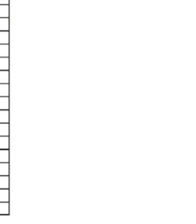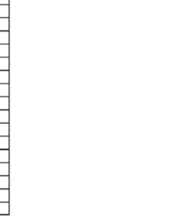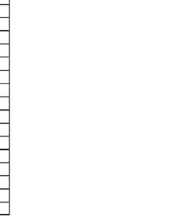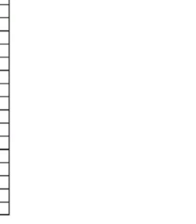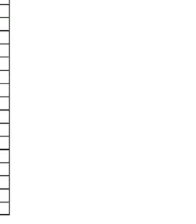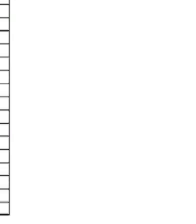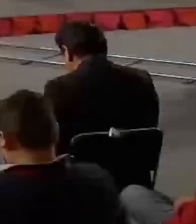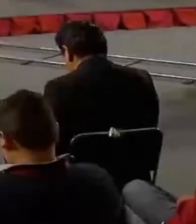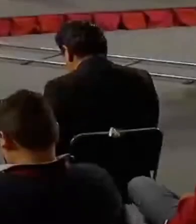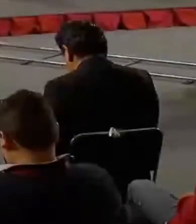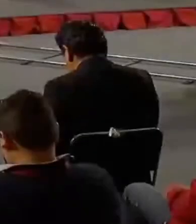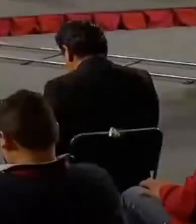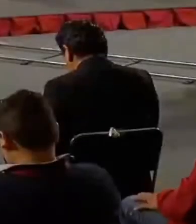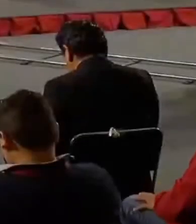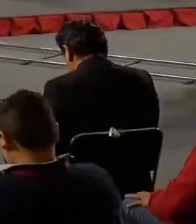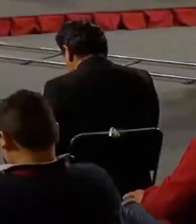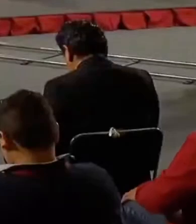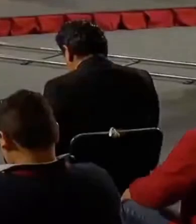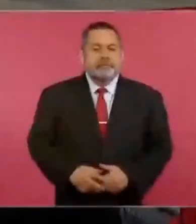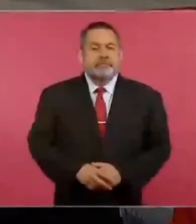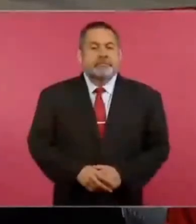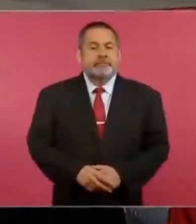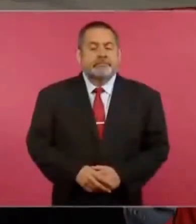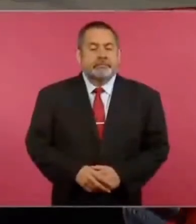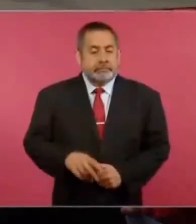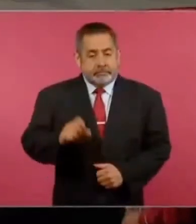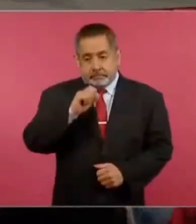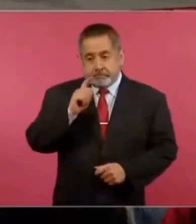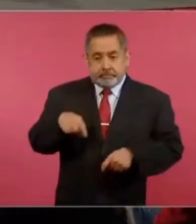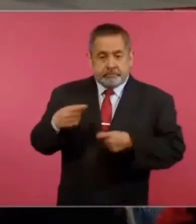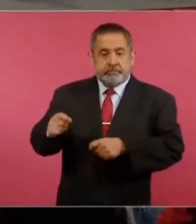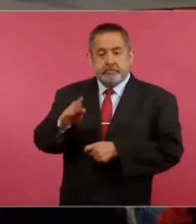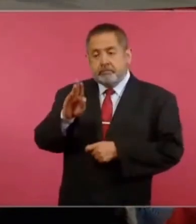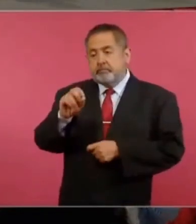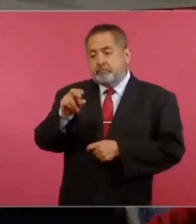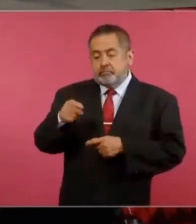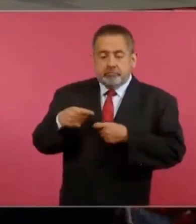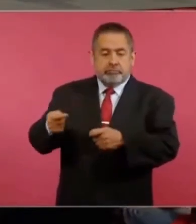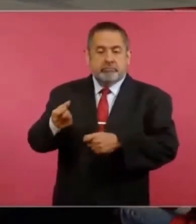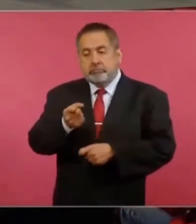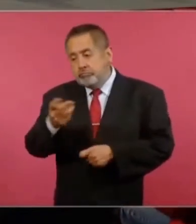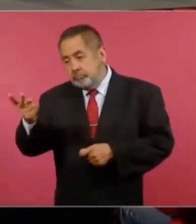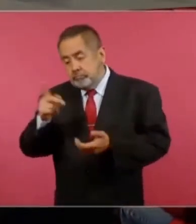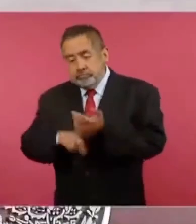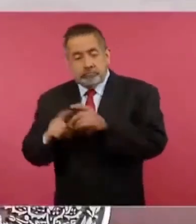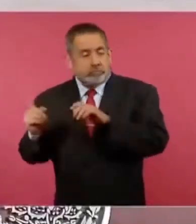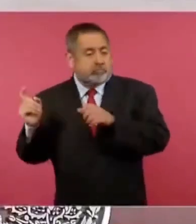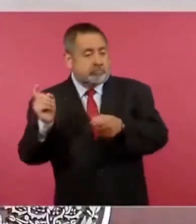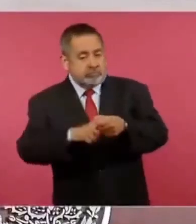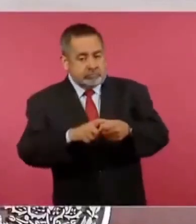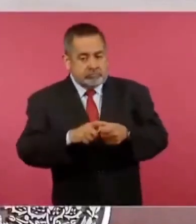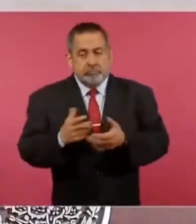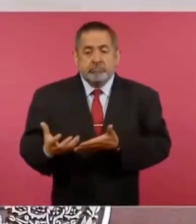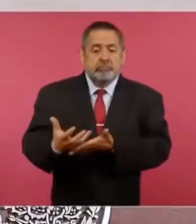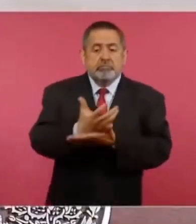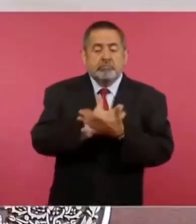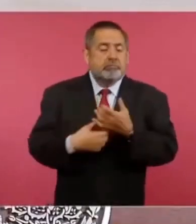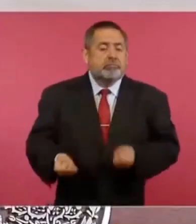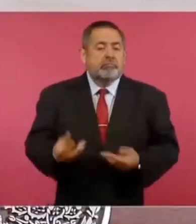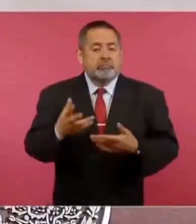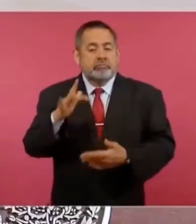médica especialista que trabaja en alguno de estos 282 o trabajará ahí, gane